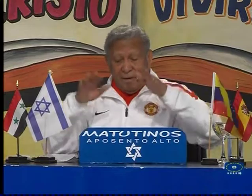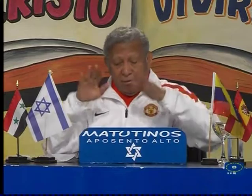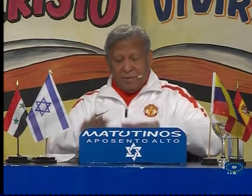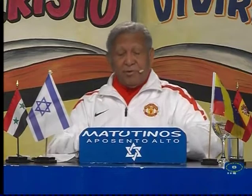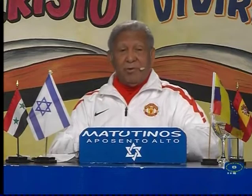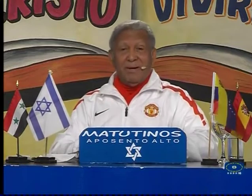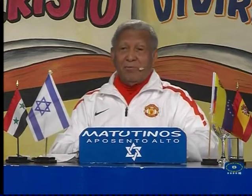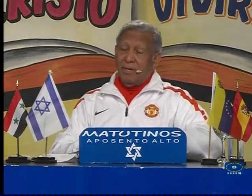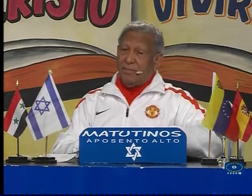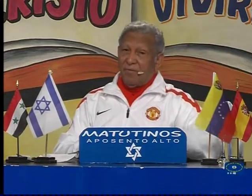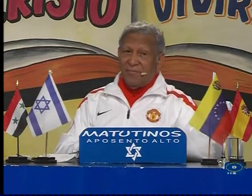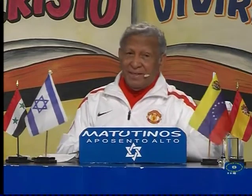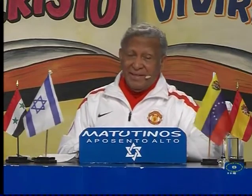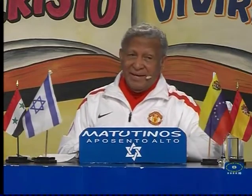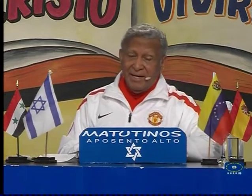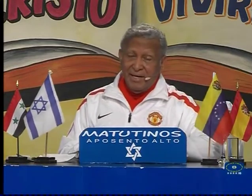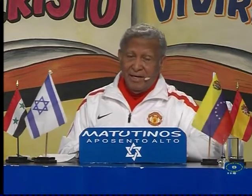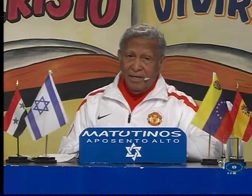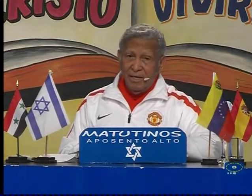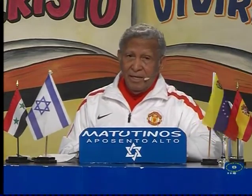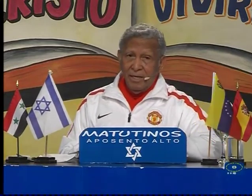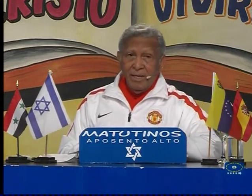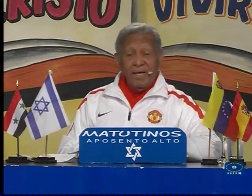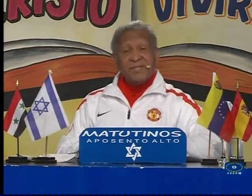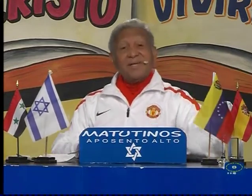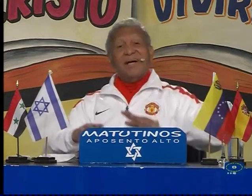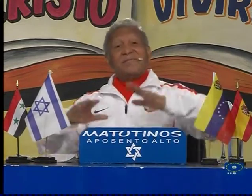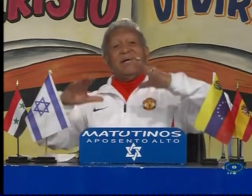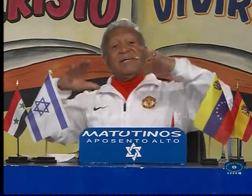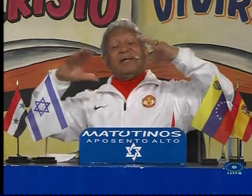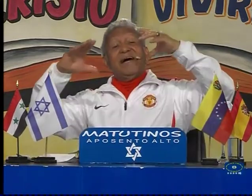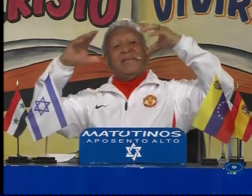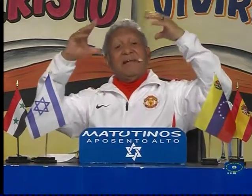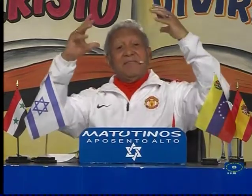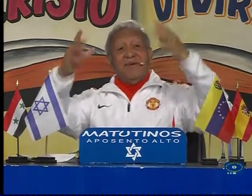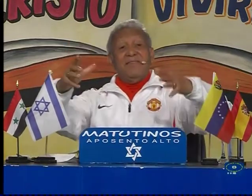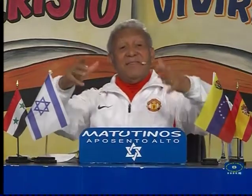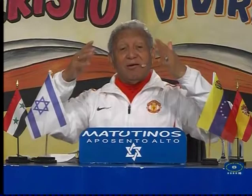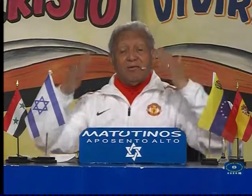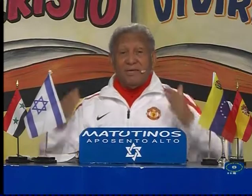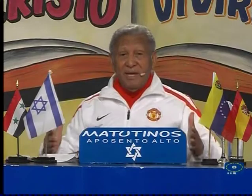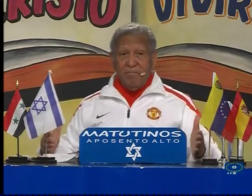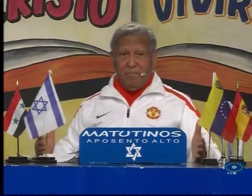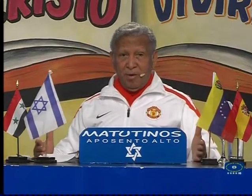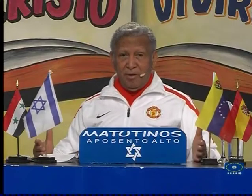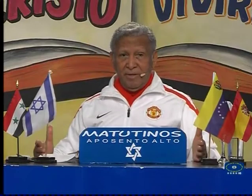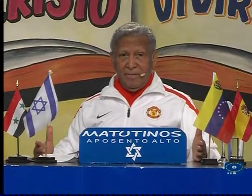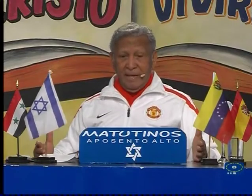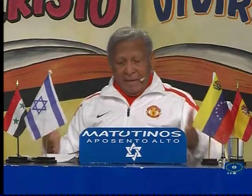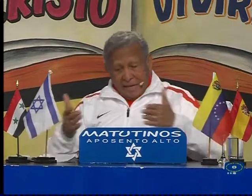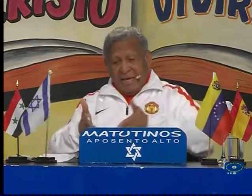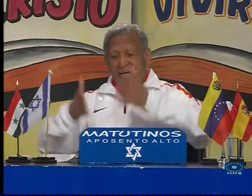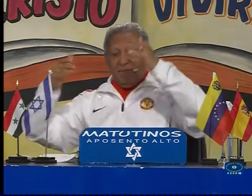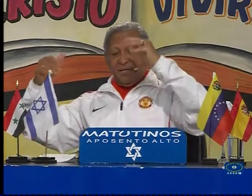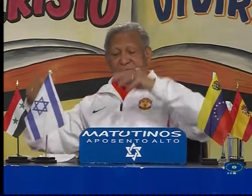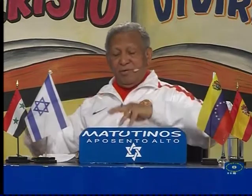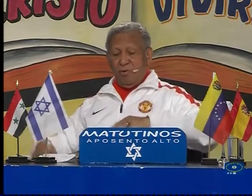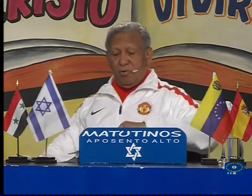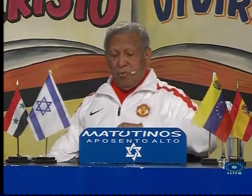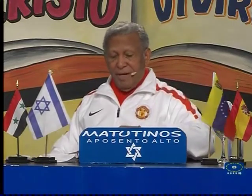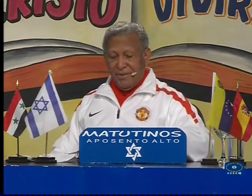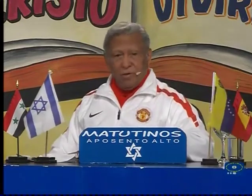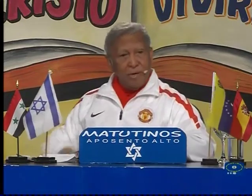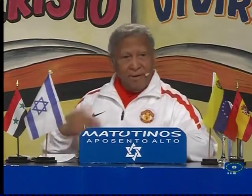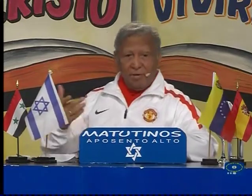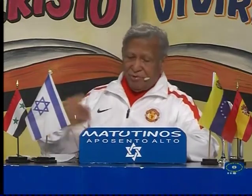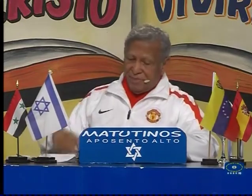mostró a nuestro hermano el profeta Daniel es acerca del fin de los tiempos. En el